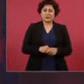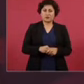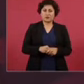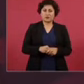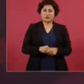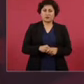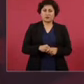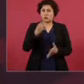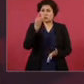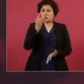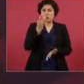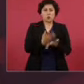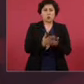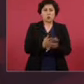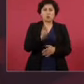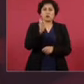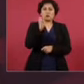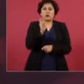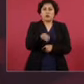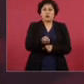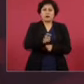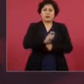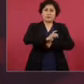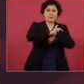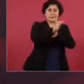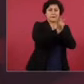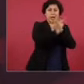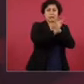con el bienestar de nuestros pueblos.